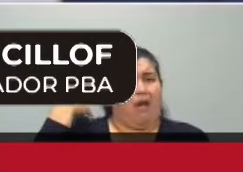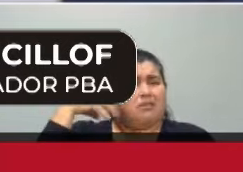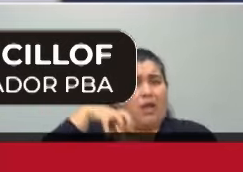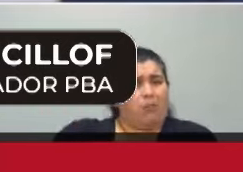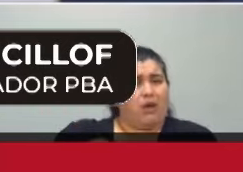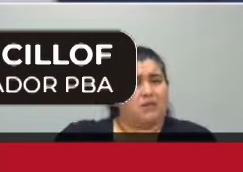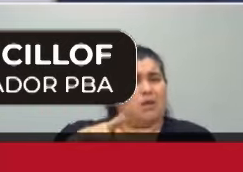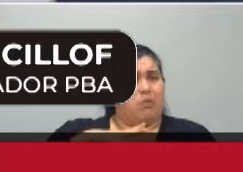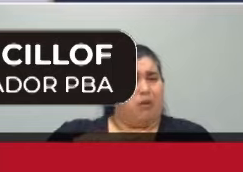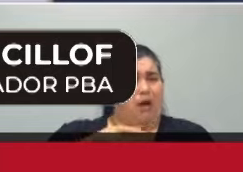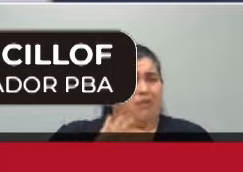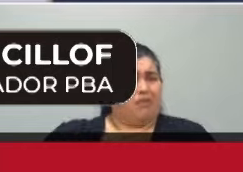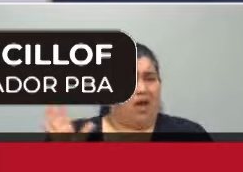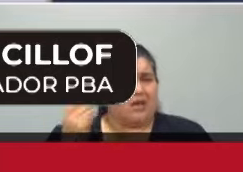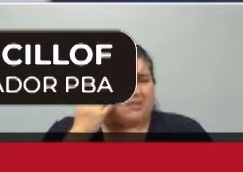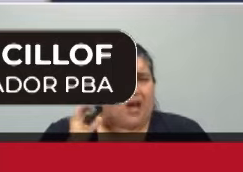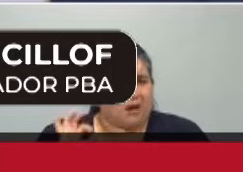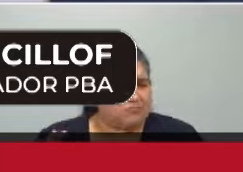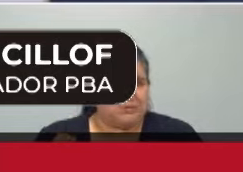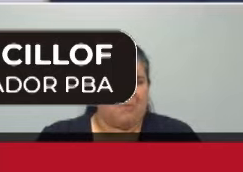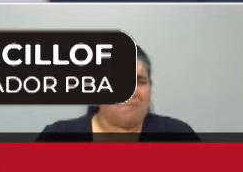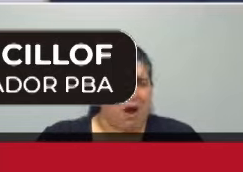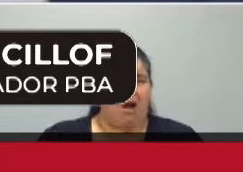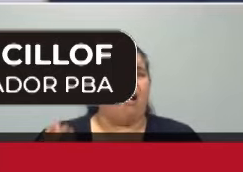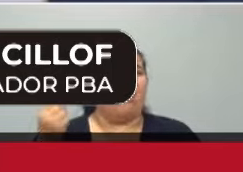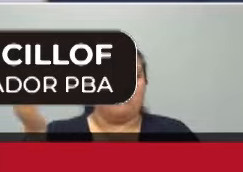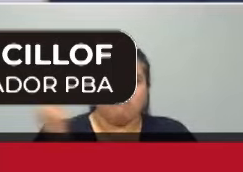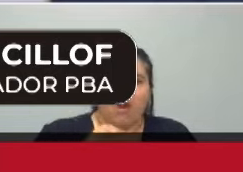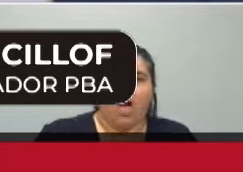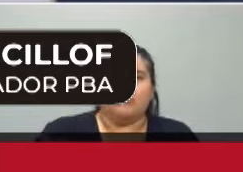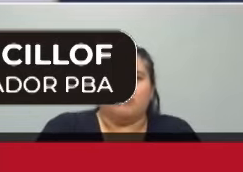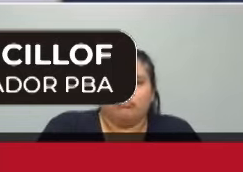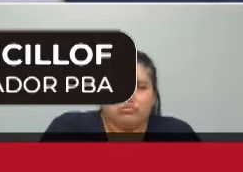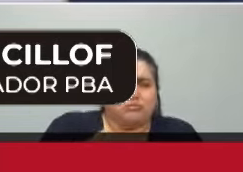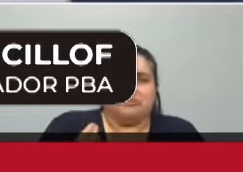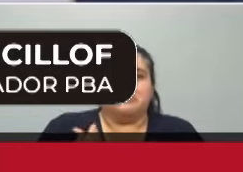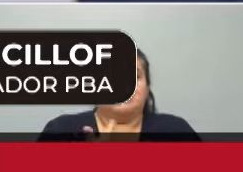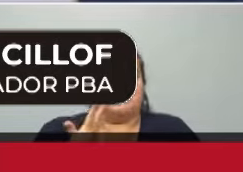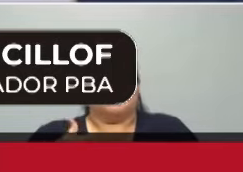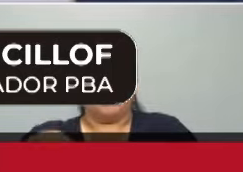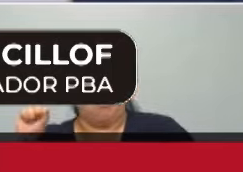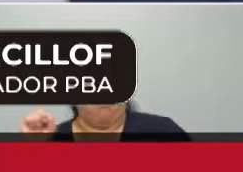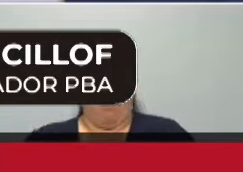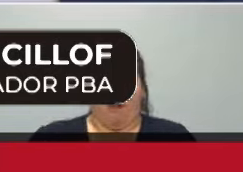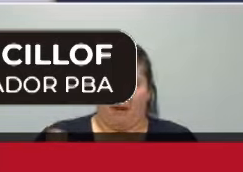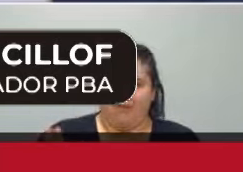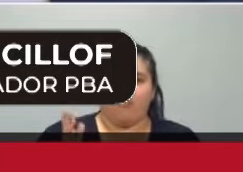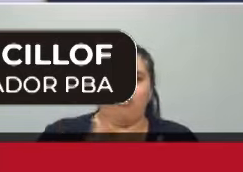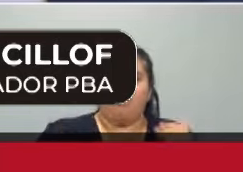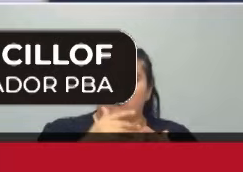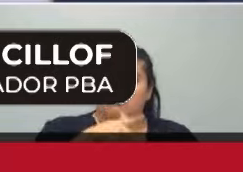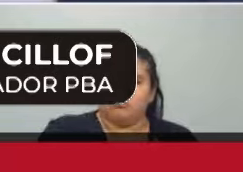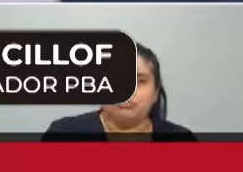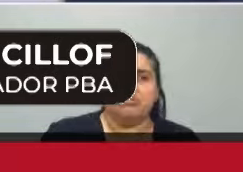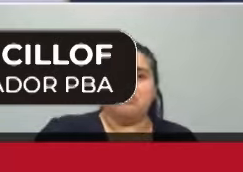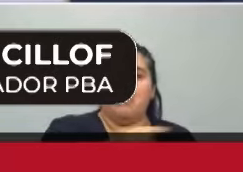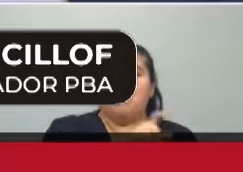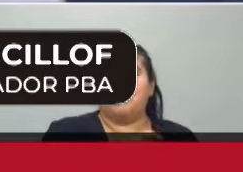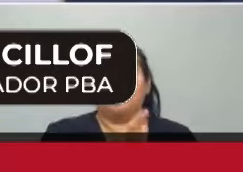pésimamente mal, se vaciaron las empresas, se interrumpieron las obras, se dejó a la gente en